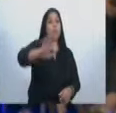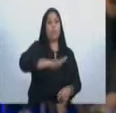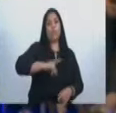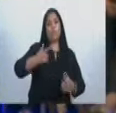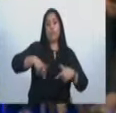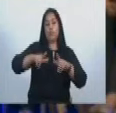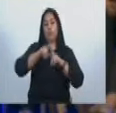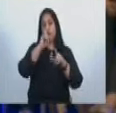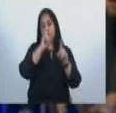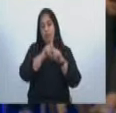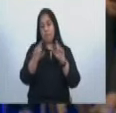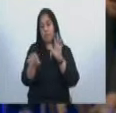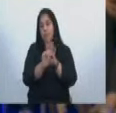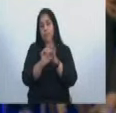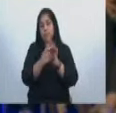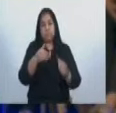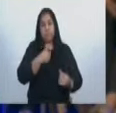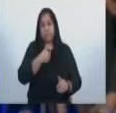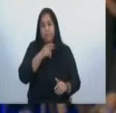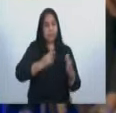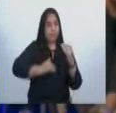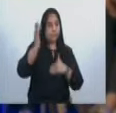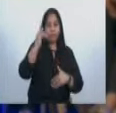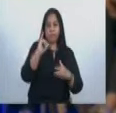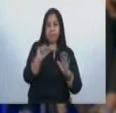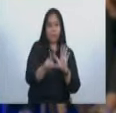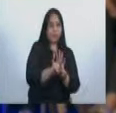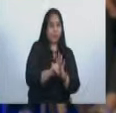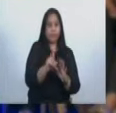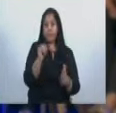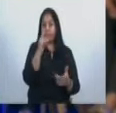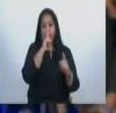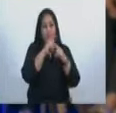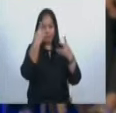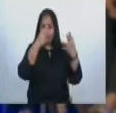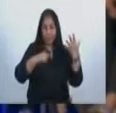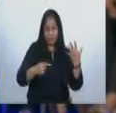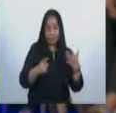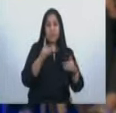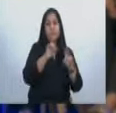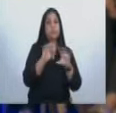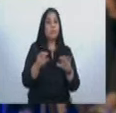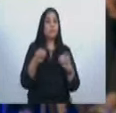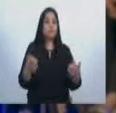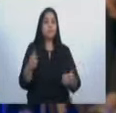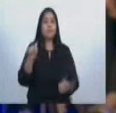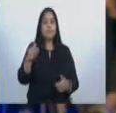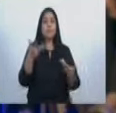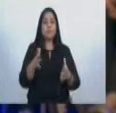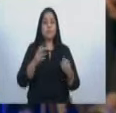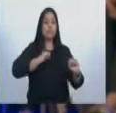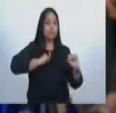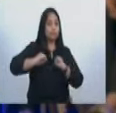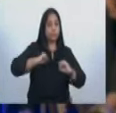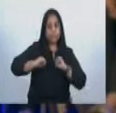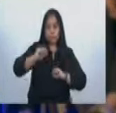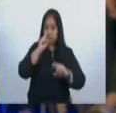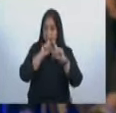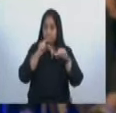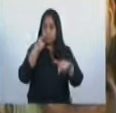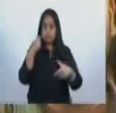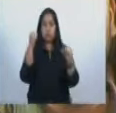hay una mayor concentración de fenó menos delincuenciales por eso se ha desarrollado una